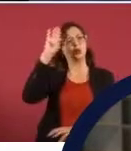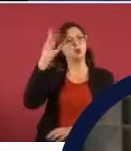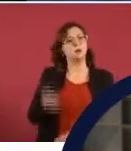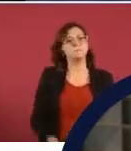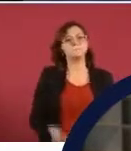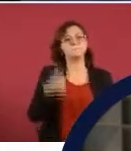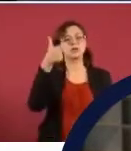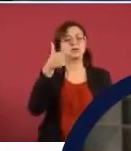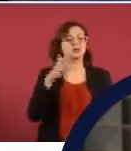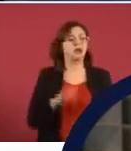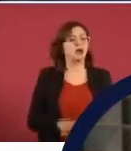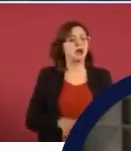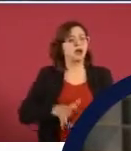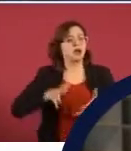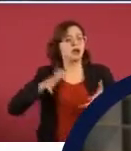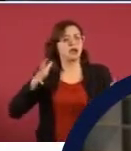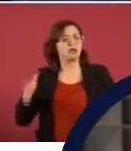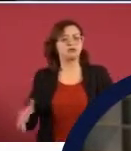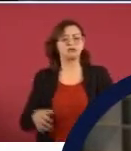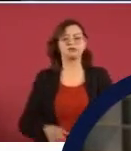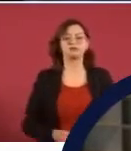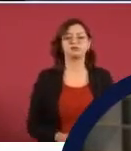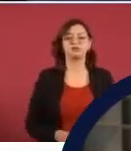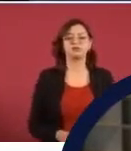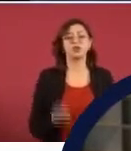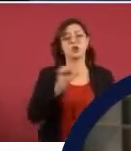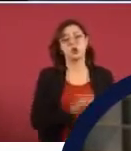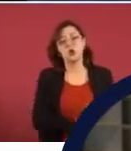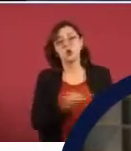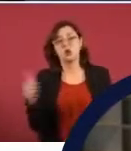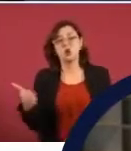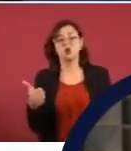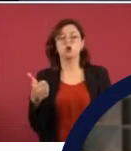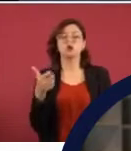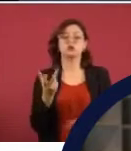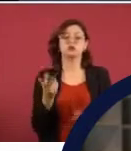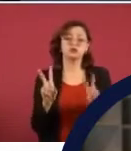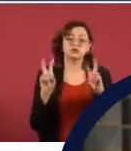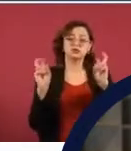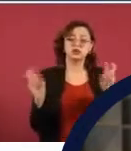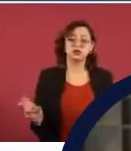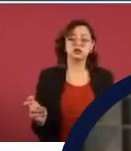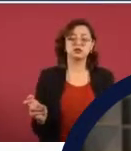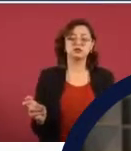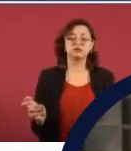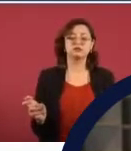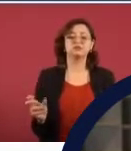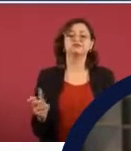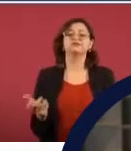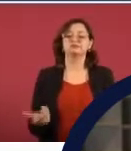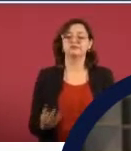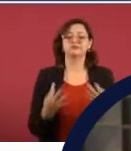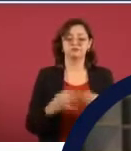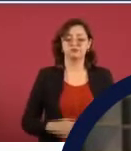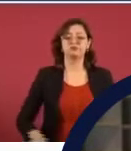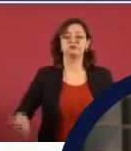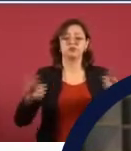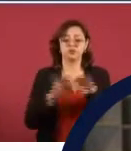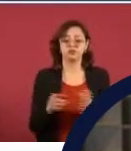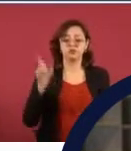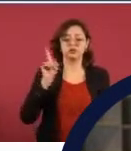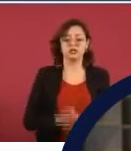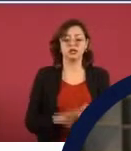señales inquietantes, pues, desde su perspectiva, desde su punto de vista, dicen, no, pues eso no nos genera confianza,